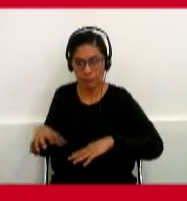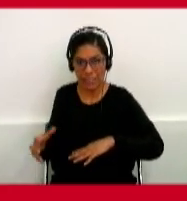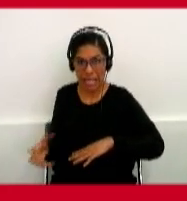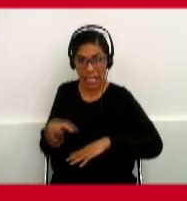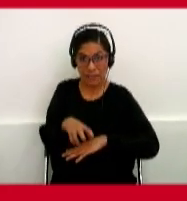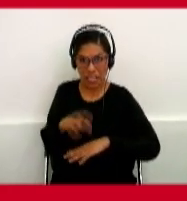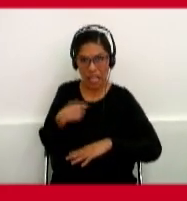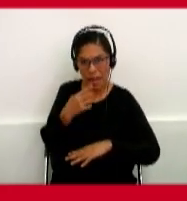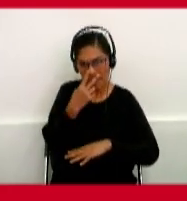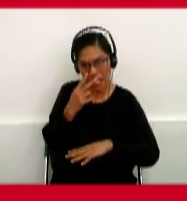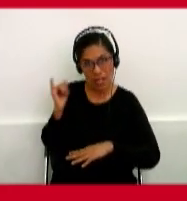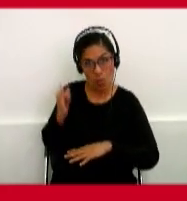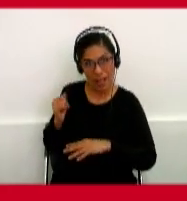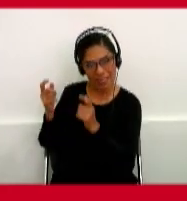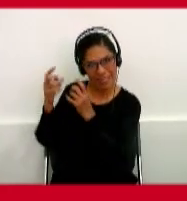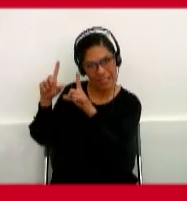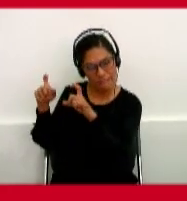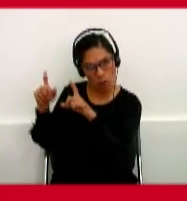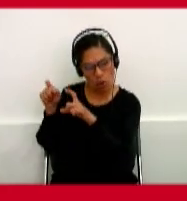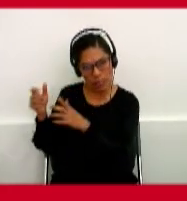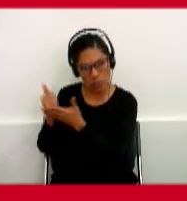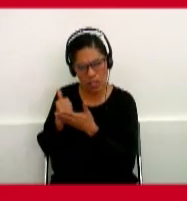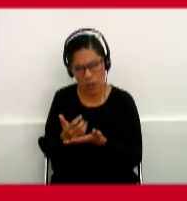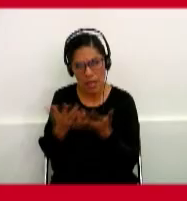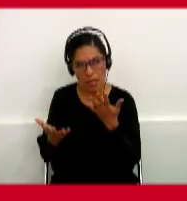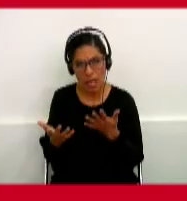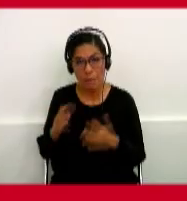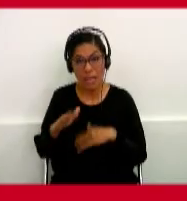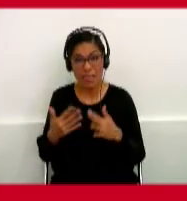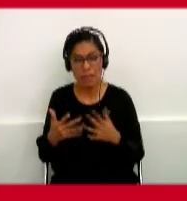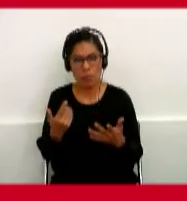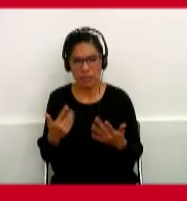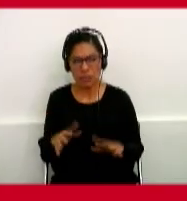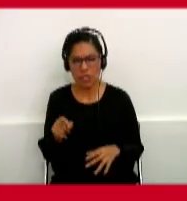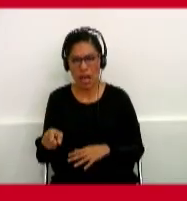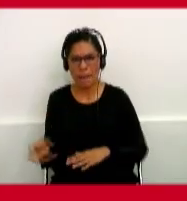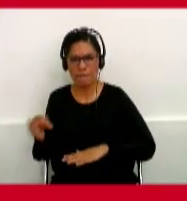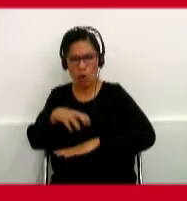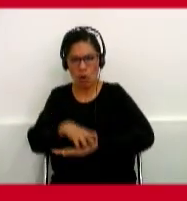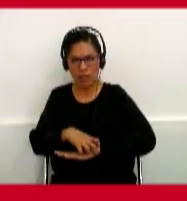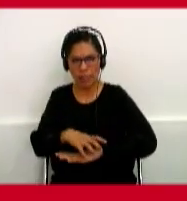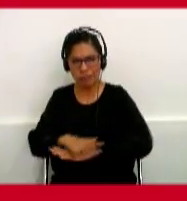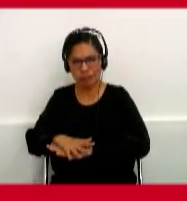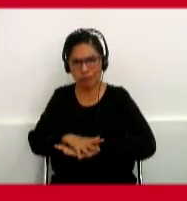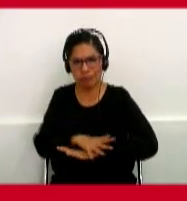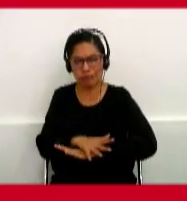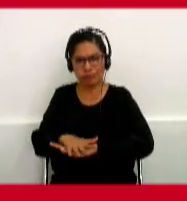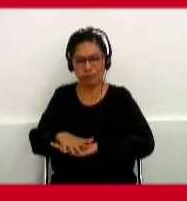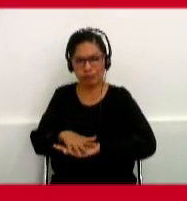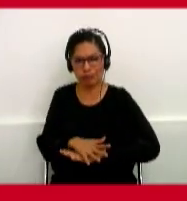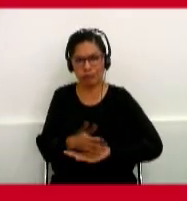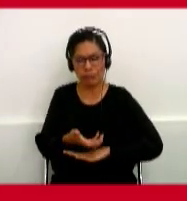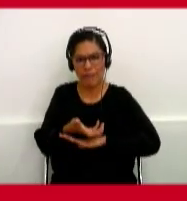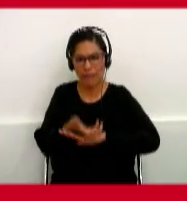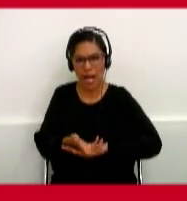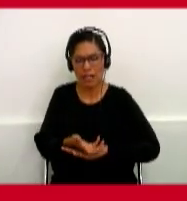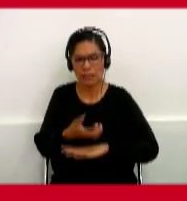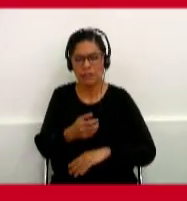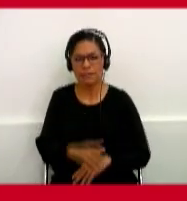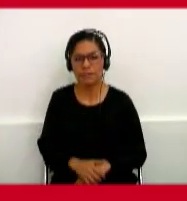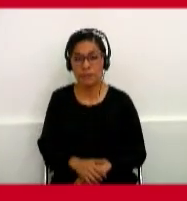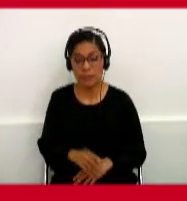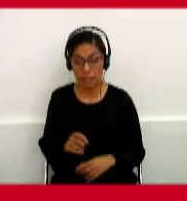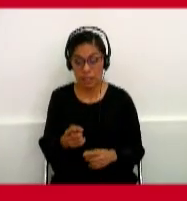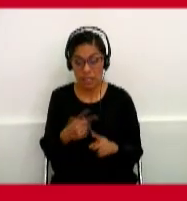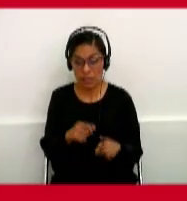esférica. ¿Y qué es lo que hace? Esto ayuda mayormente a representar mayormente la superficie de falla. Es por ello que, como pueden ver, los